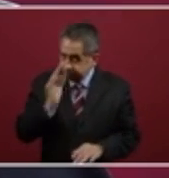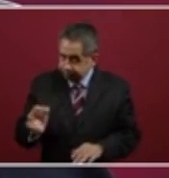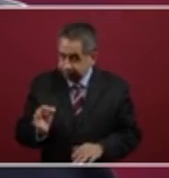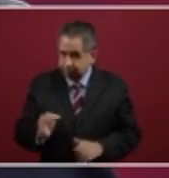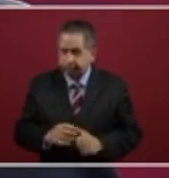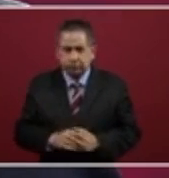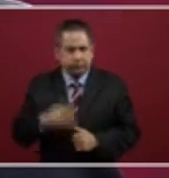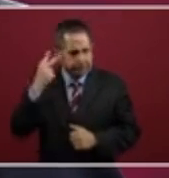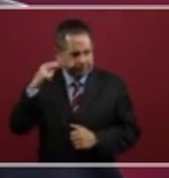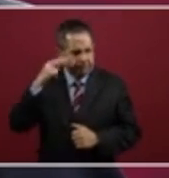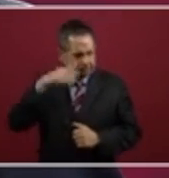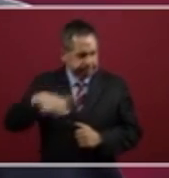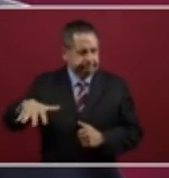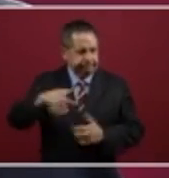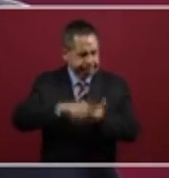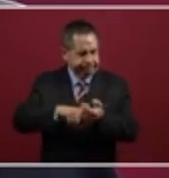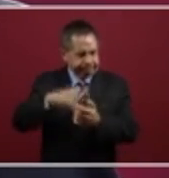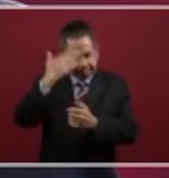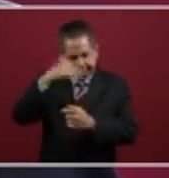Allí en Veracruz